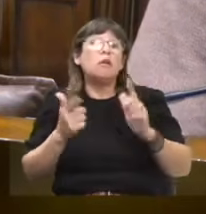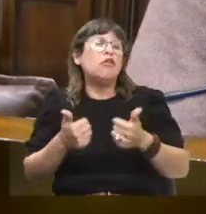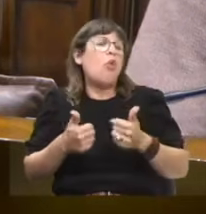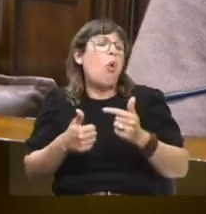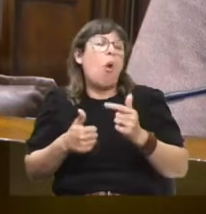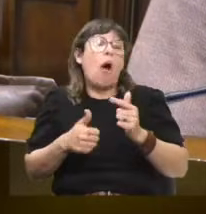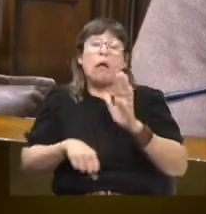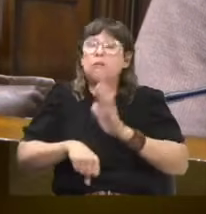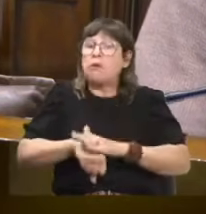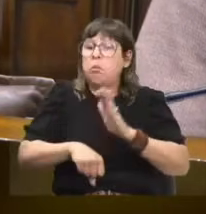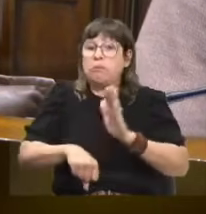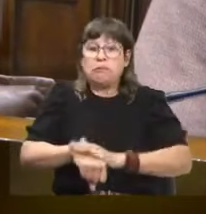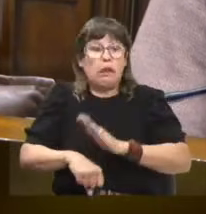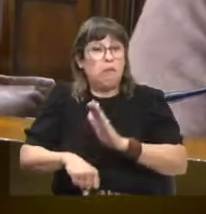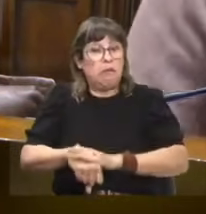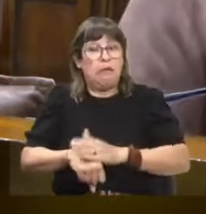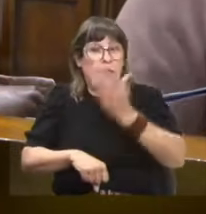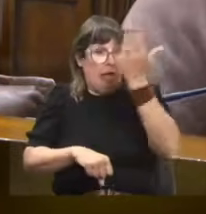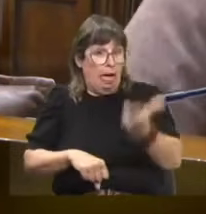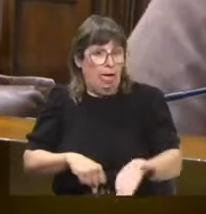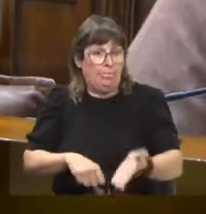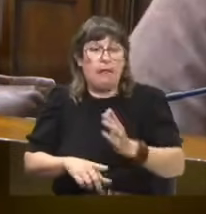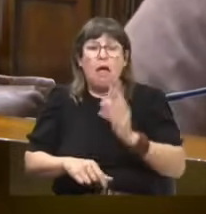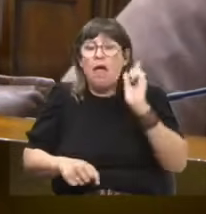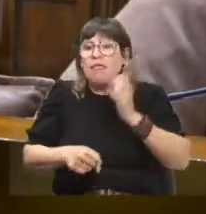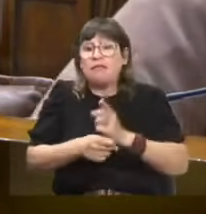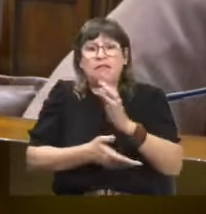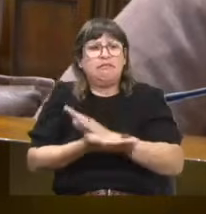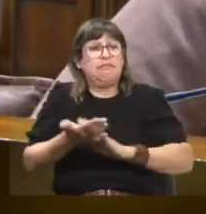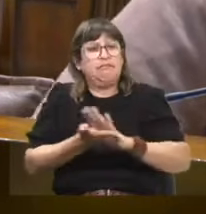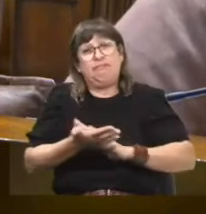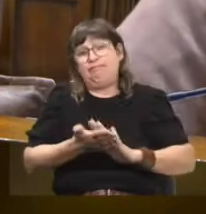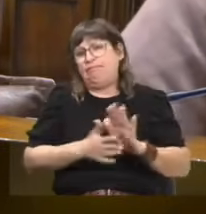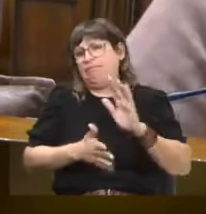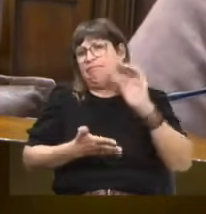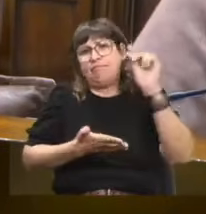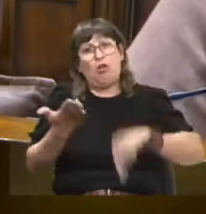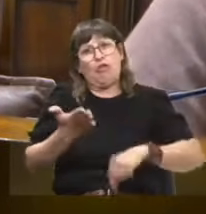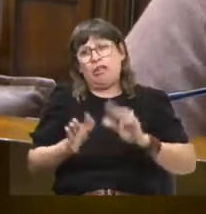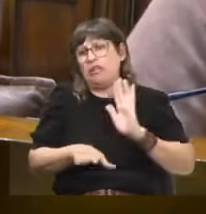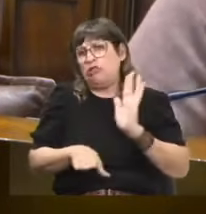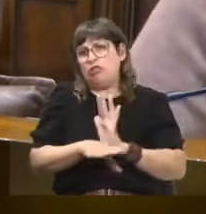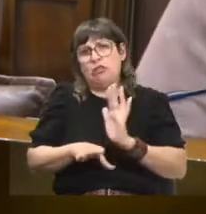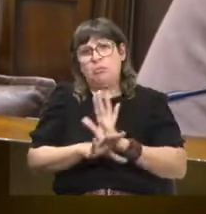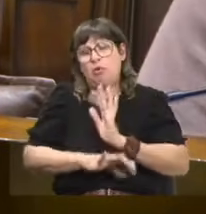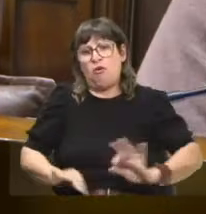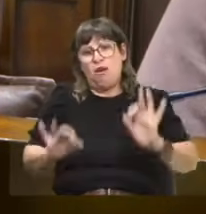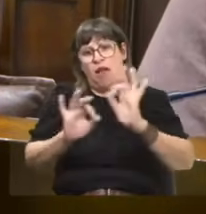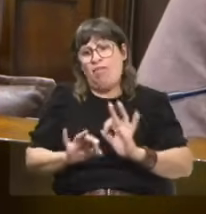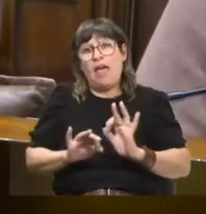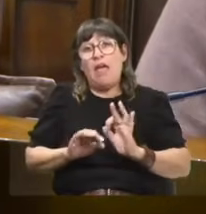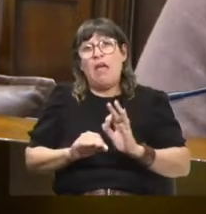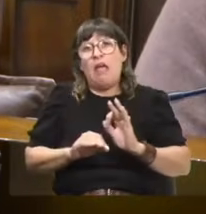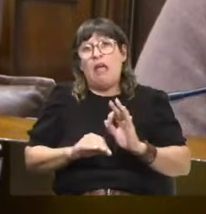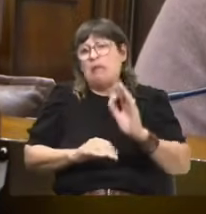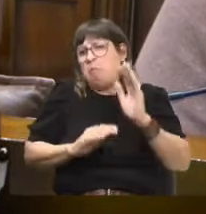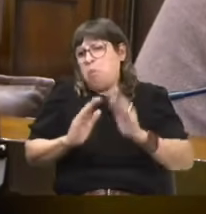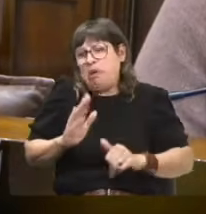cargo decidir ningún tipo de contratación y mucho menos